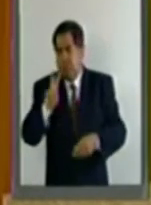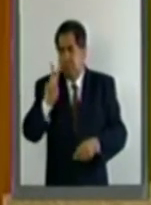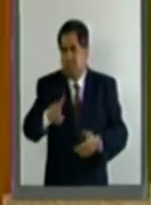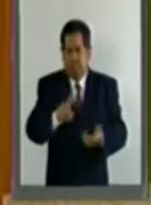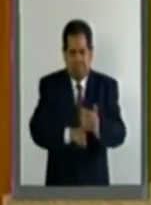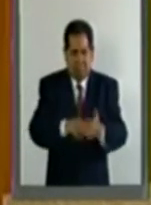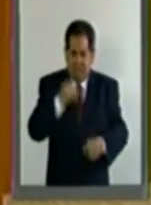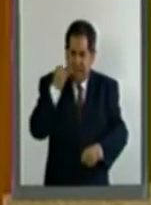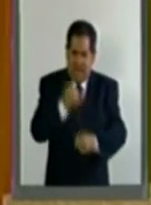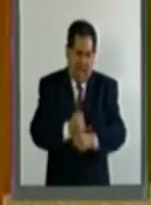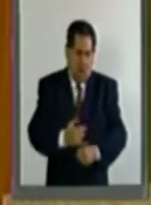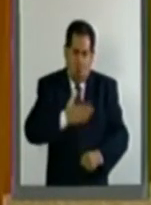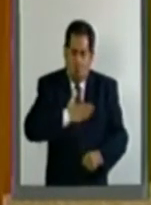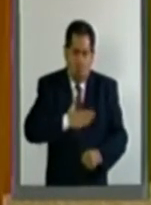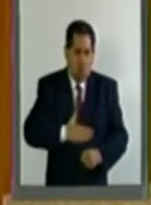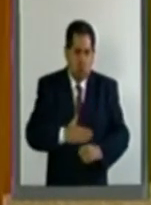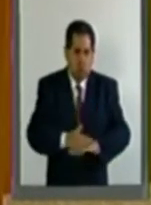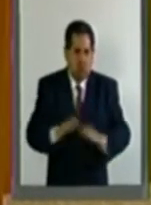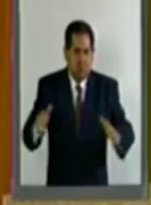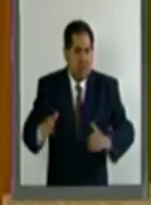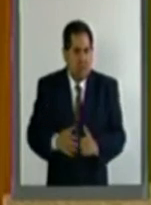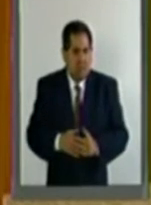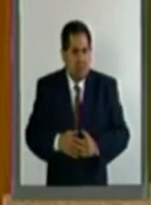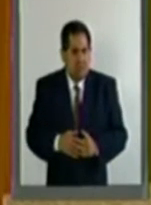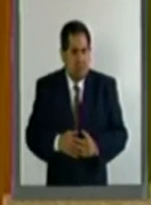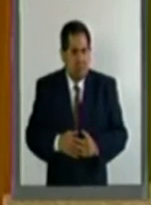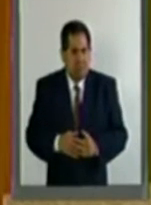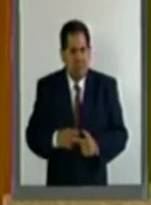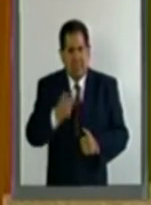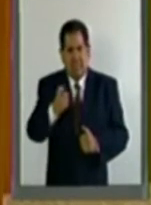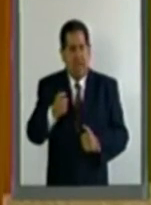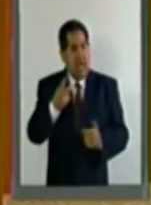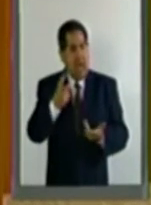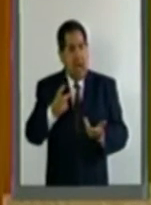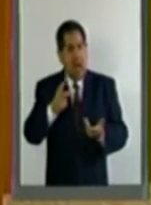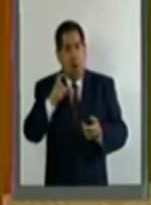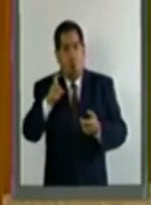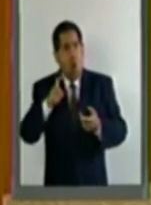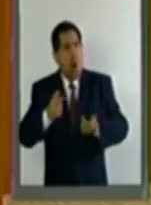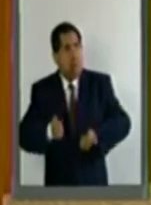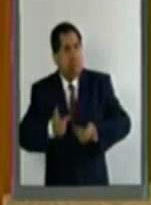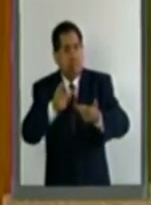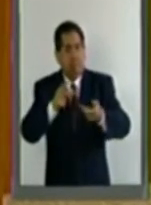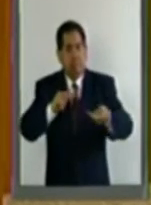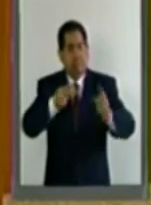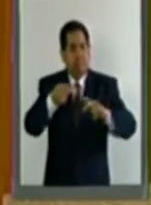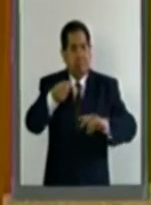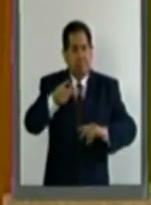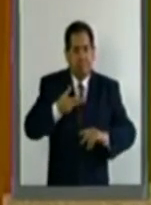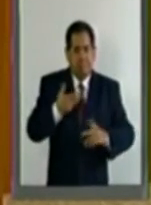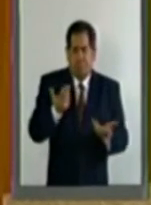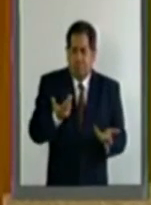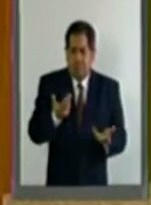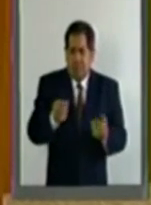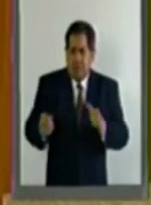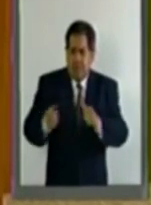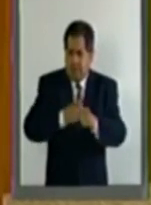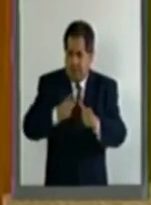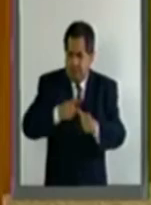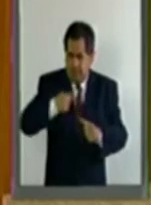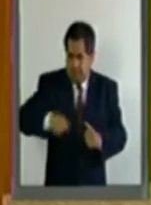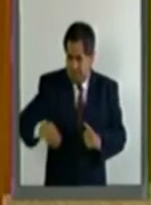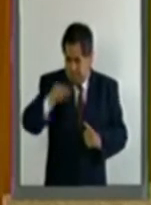injusticia el que se haga el manejo del agua sin la